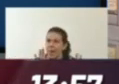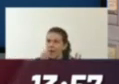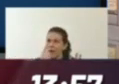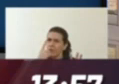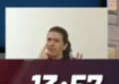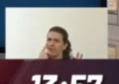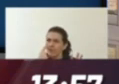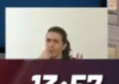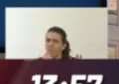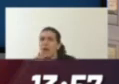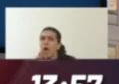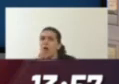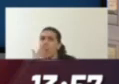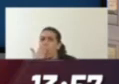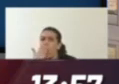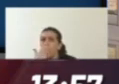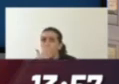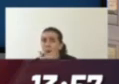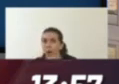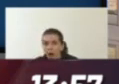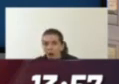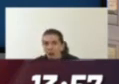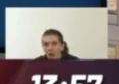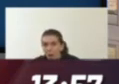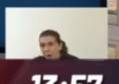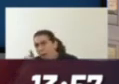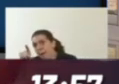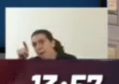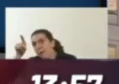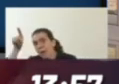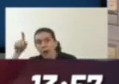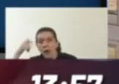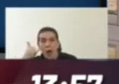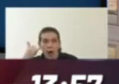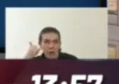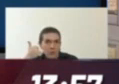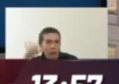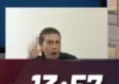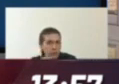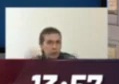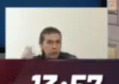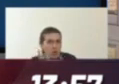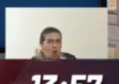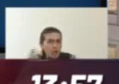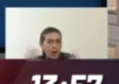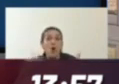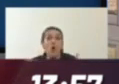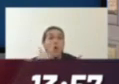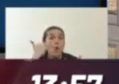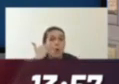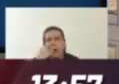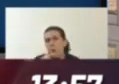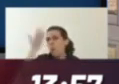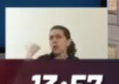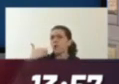Córdoba. Miren cómo ha subido Córdoba, el pico de contagios de Córdoba. Déjenme mostrarles Jujuy, que hablamos la